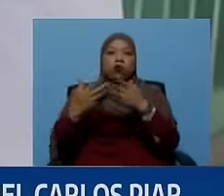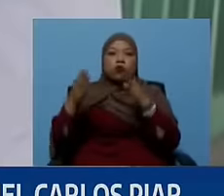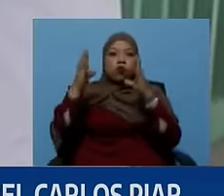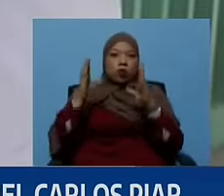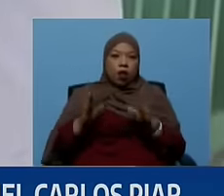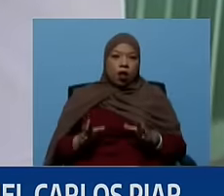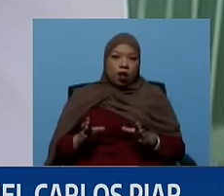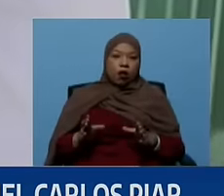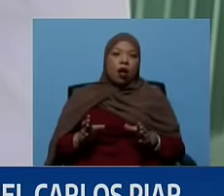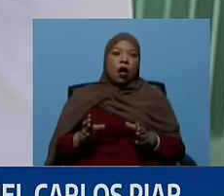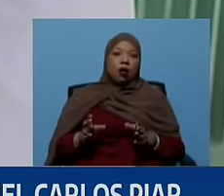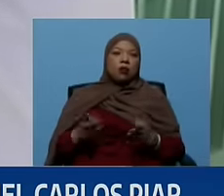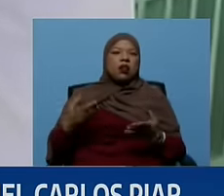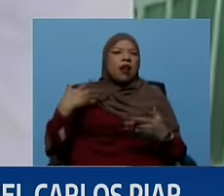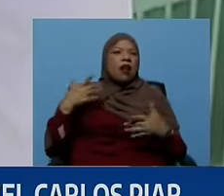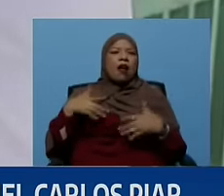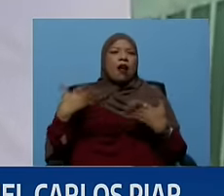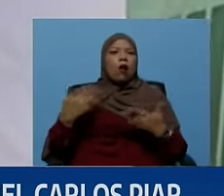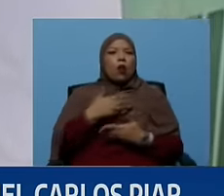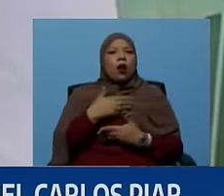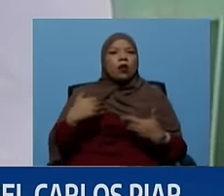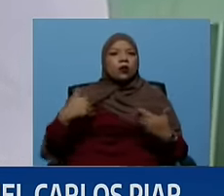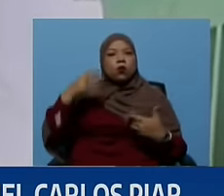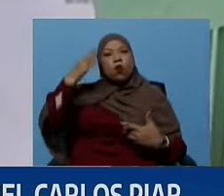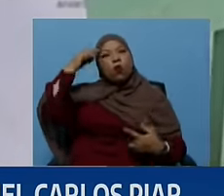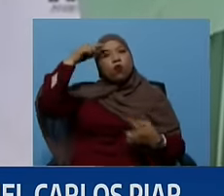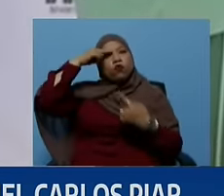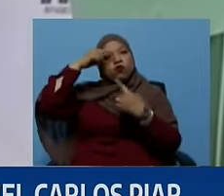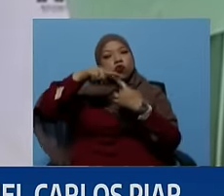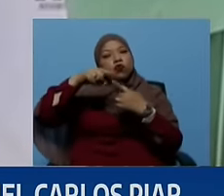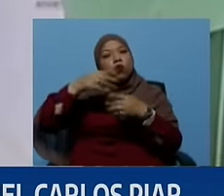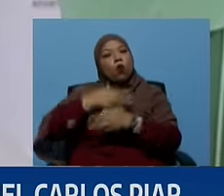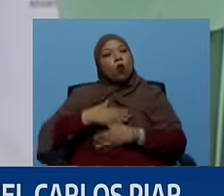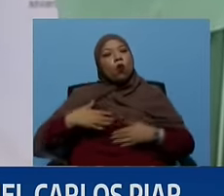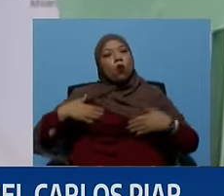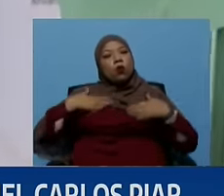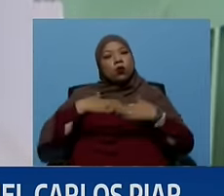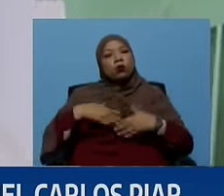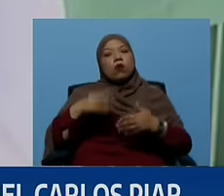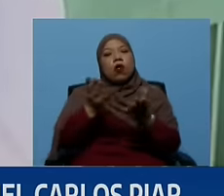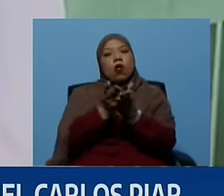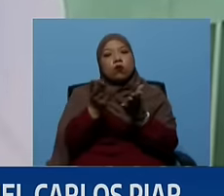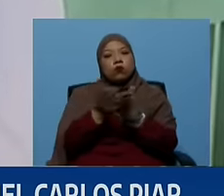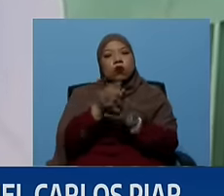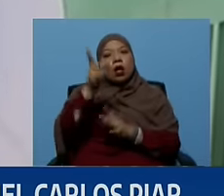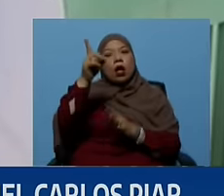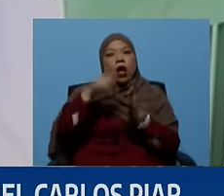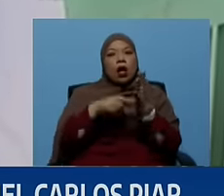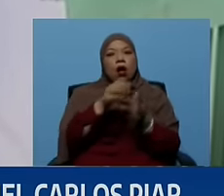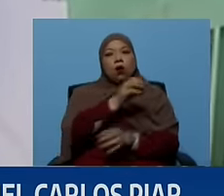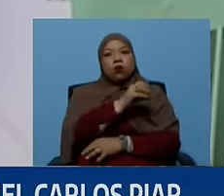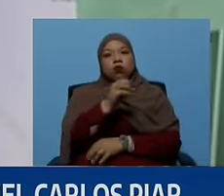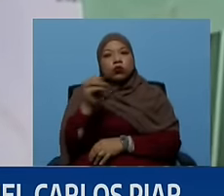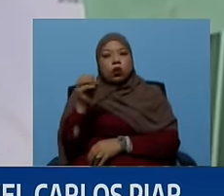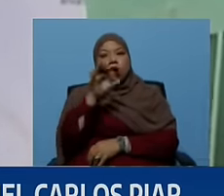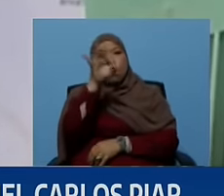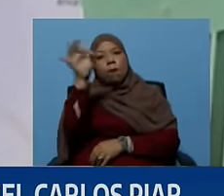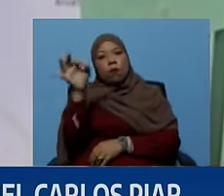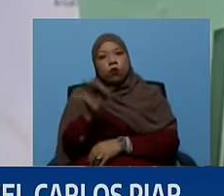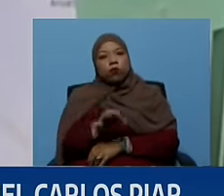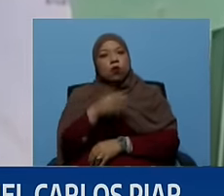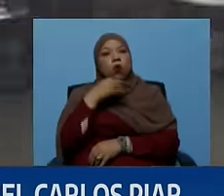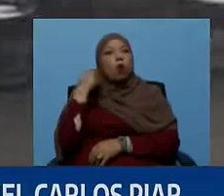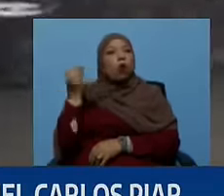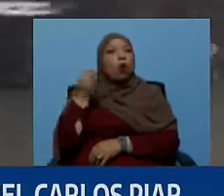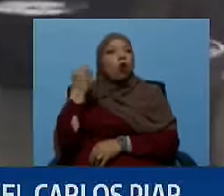lograr que se tenga una calidad de Educación al al 100% Para qué para que los